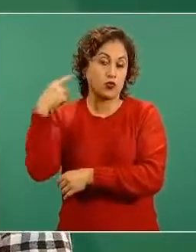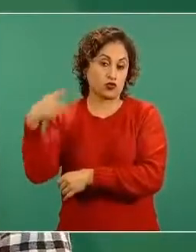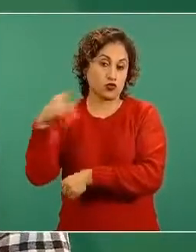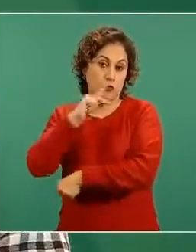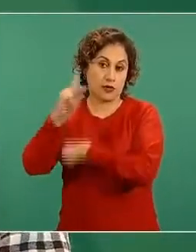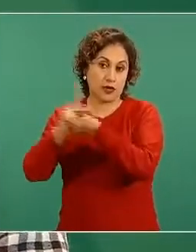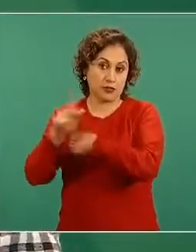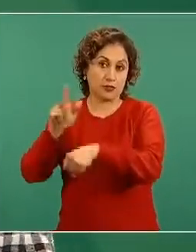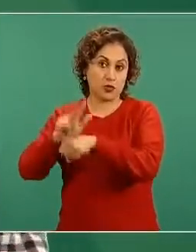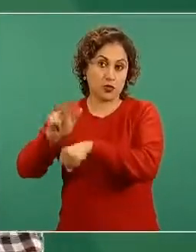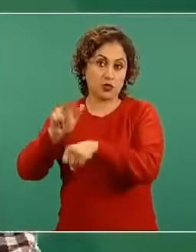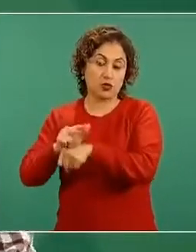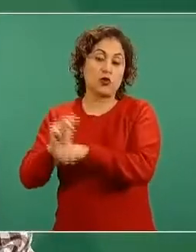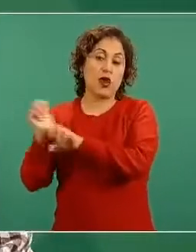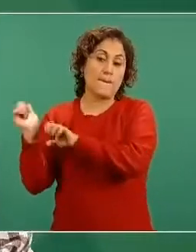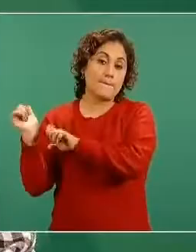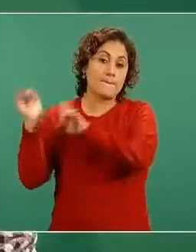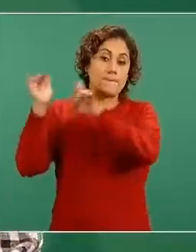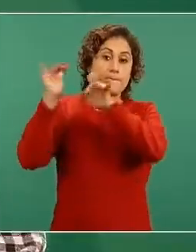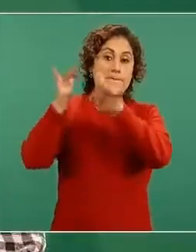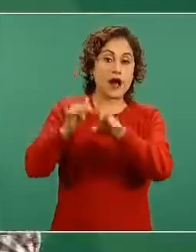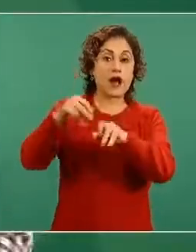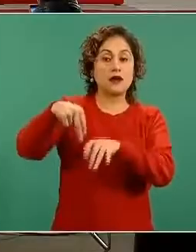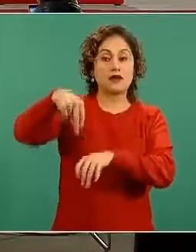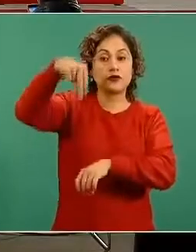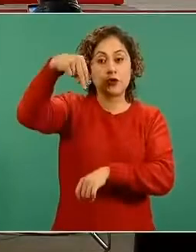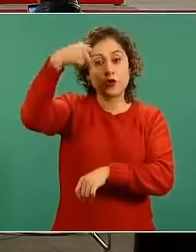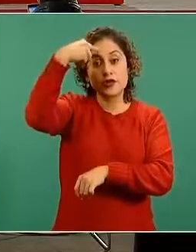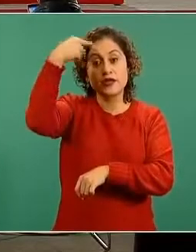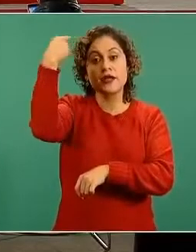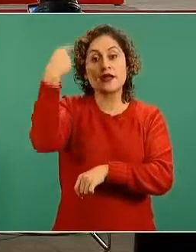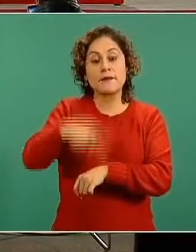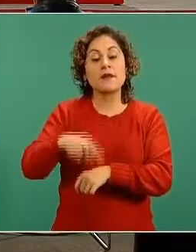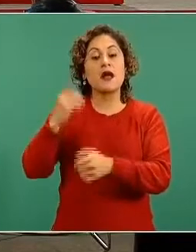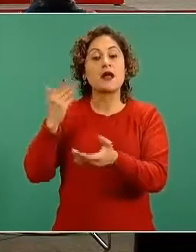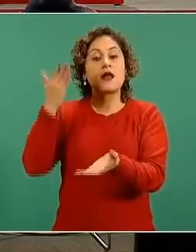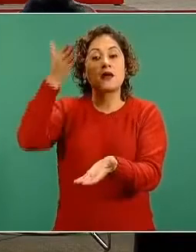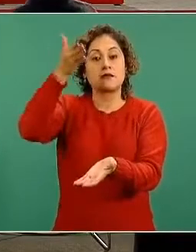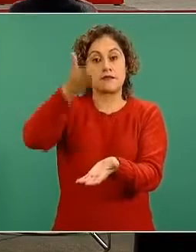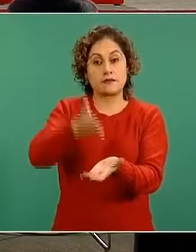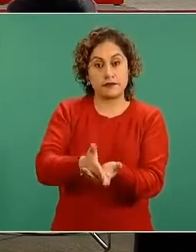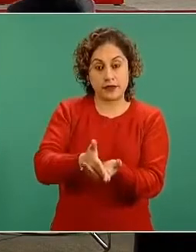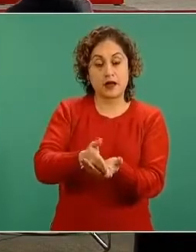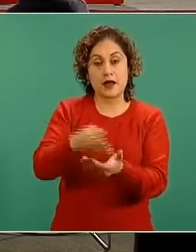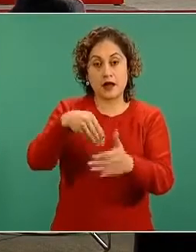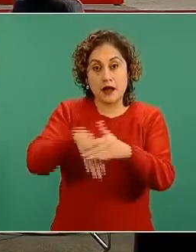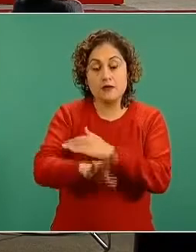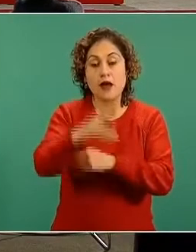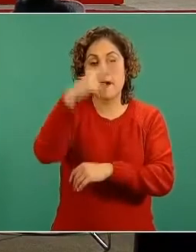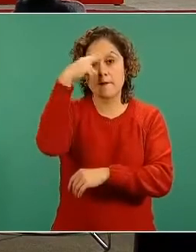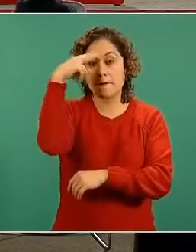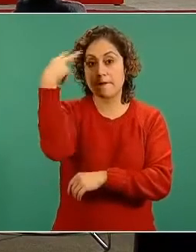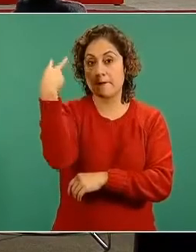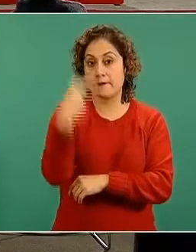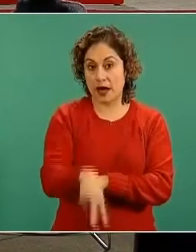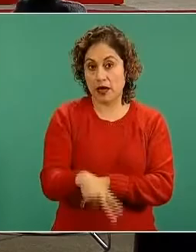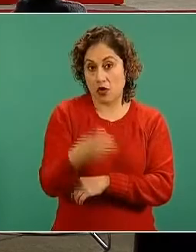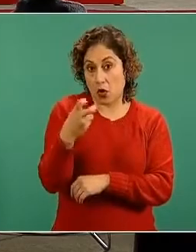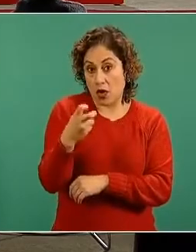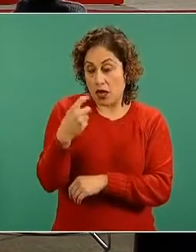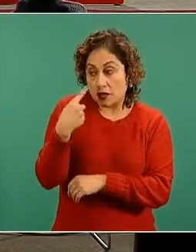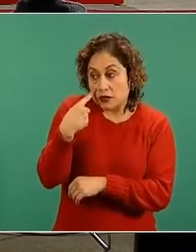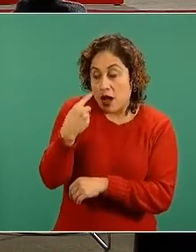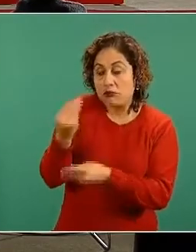dirección norte, con la intención de llegar a Guatemala, transitar Guatemala y finalmente entrar a México. En la información que tenemos hasta el